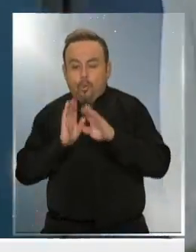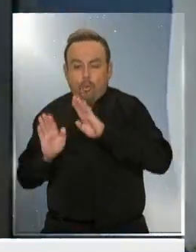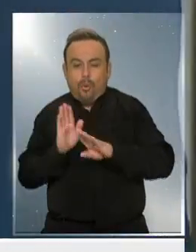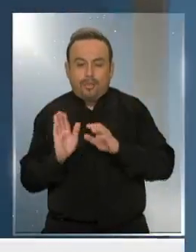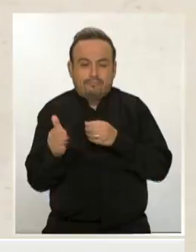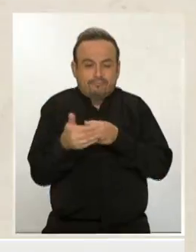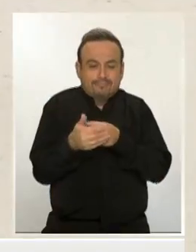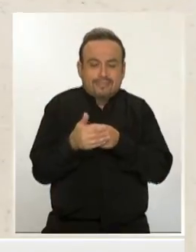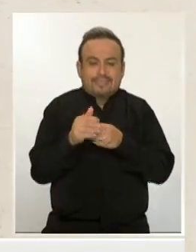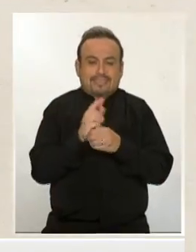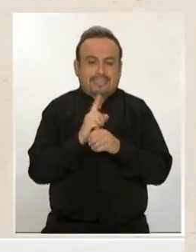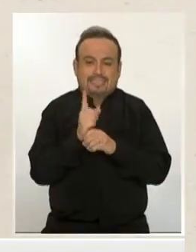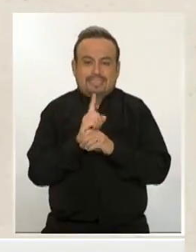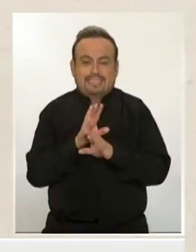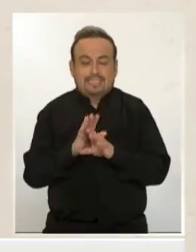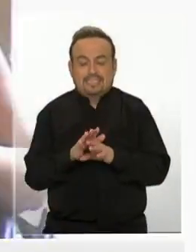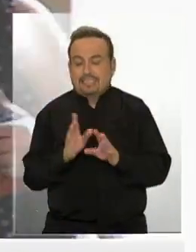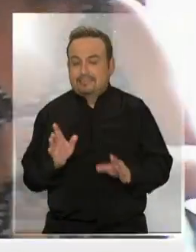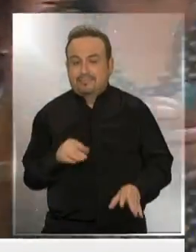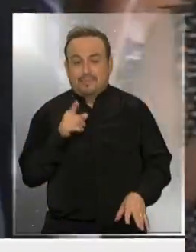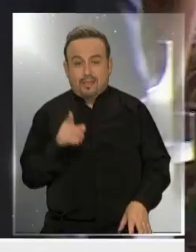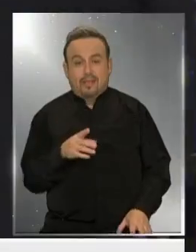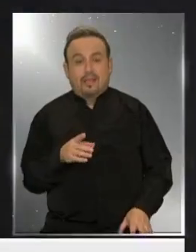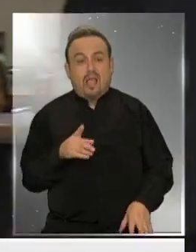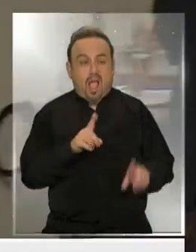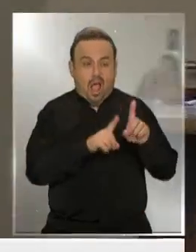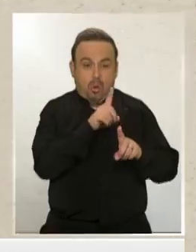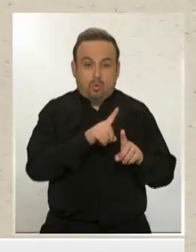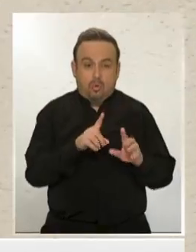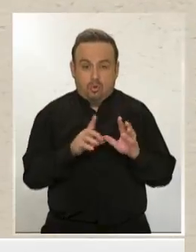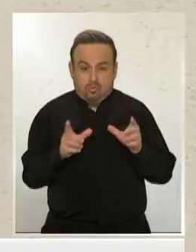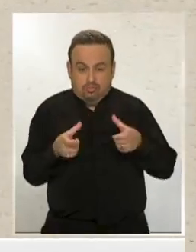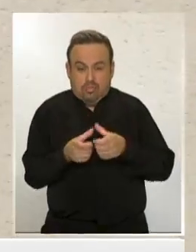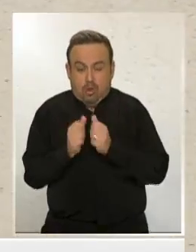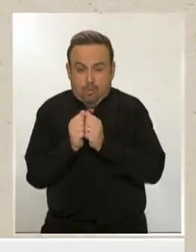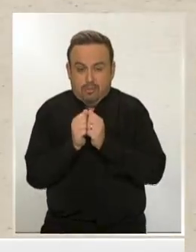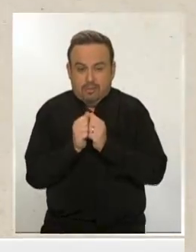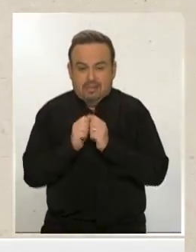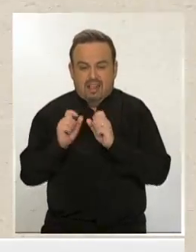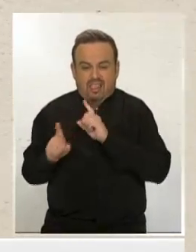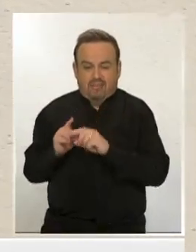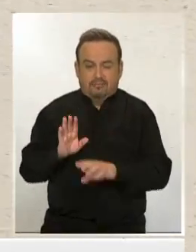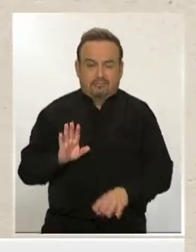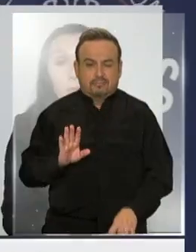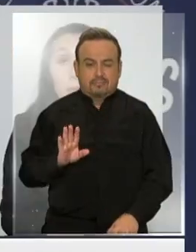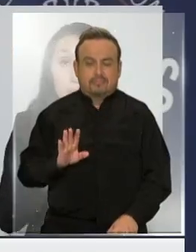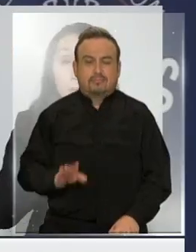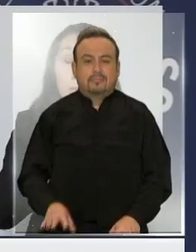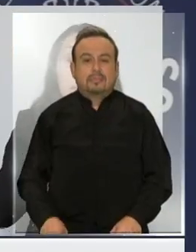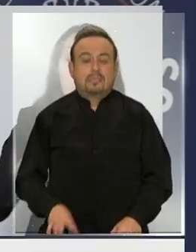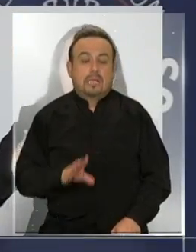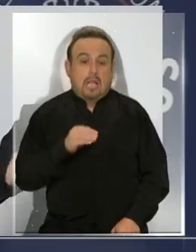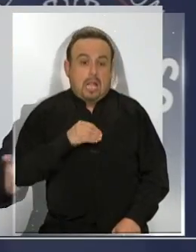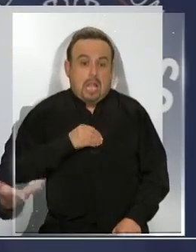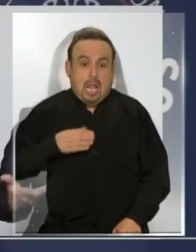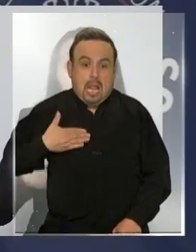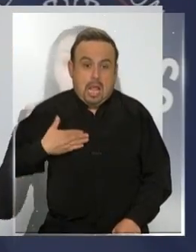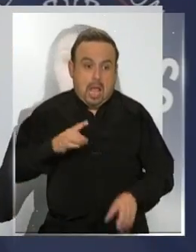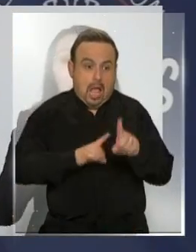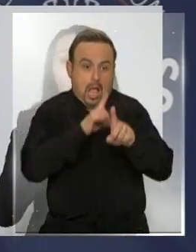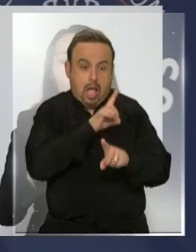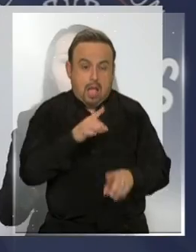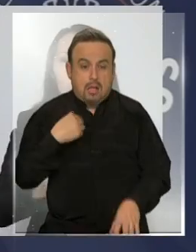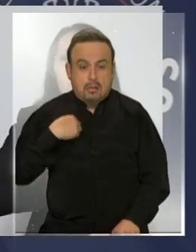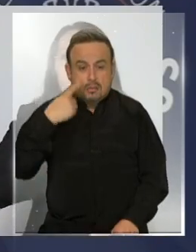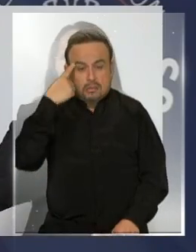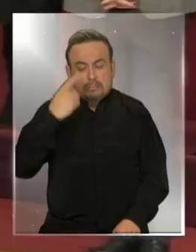que esté a su favor. Lejos de eso, hasta a sus compañeros de gabinete les cuesta defenderlo. Lamento si hay personas que se han